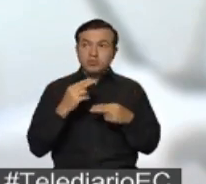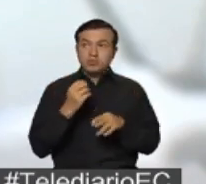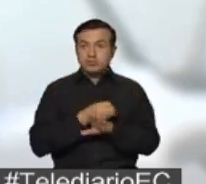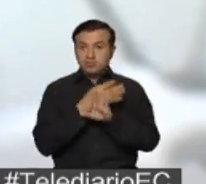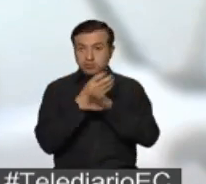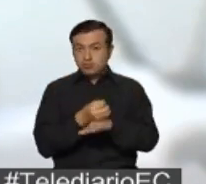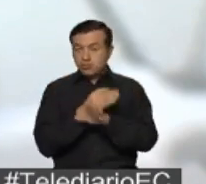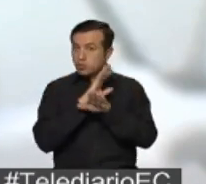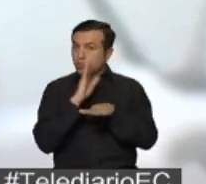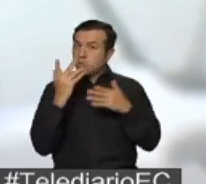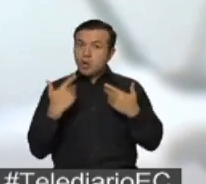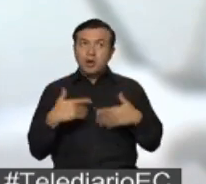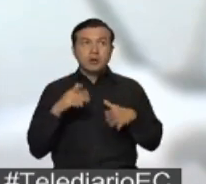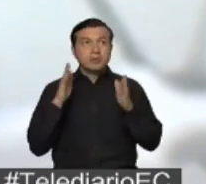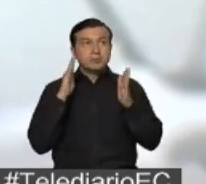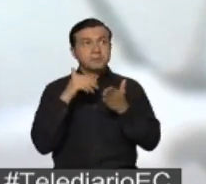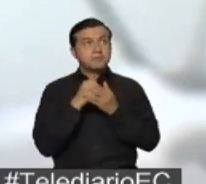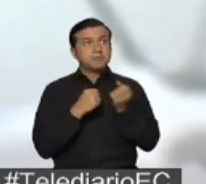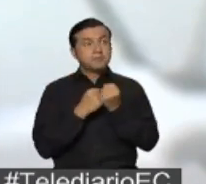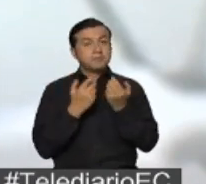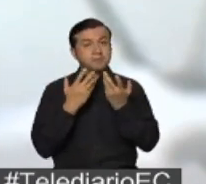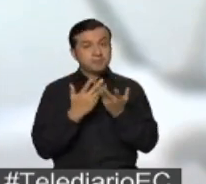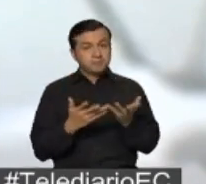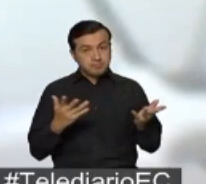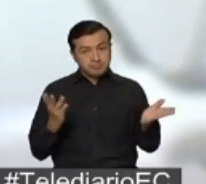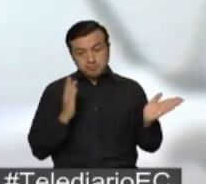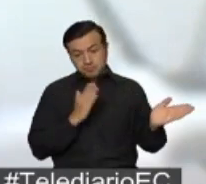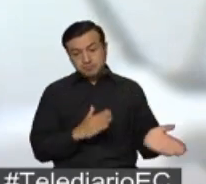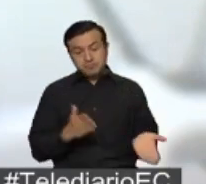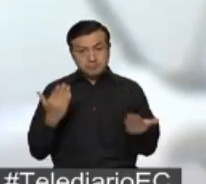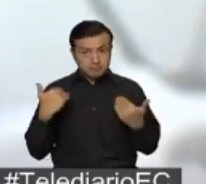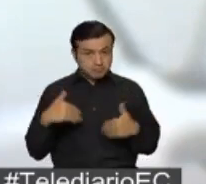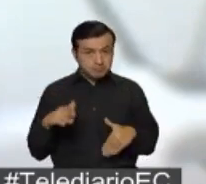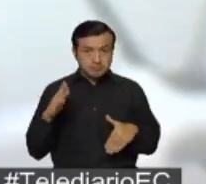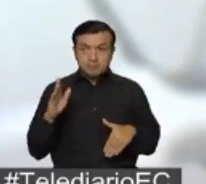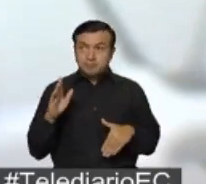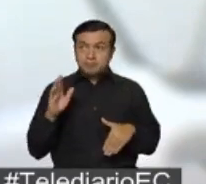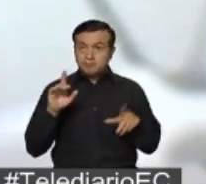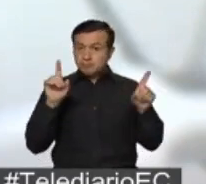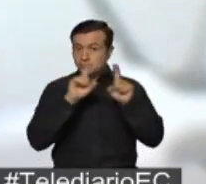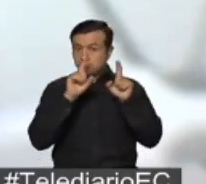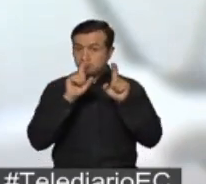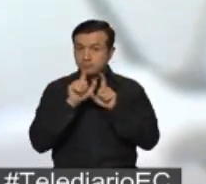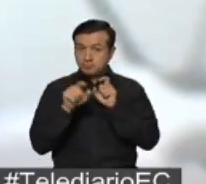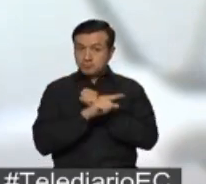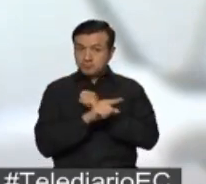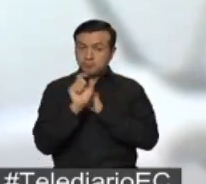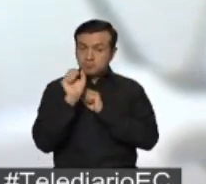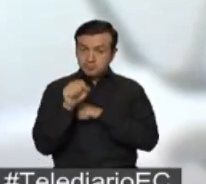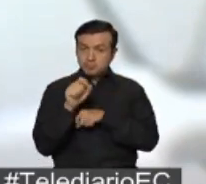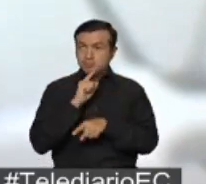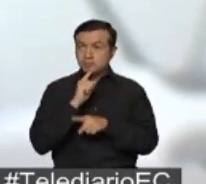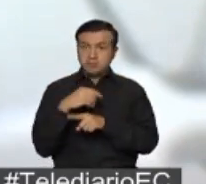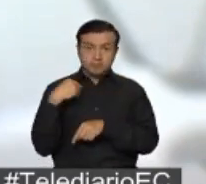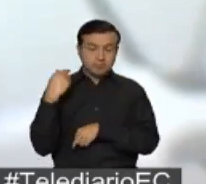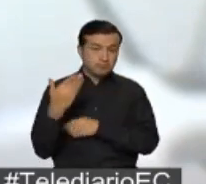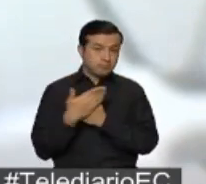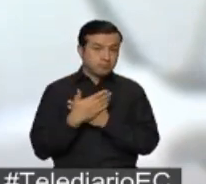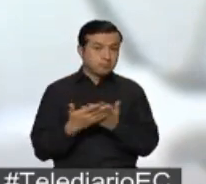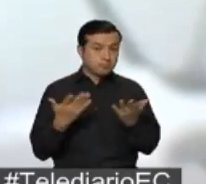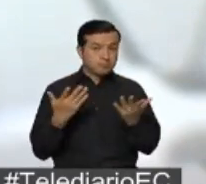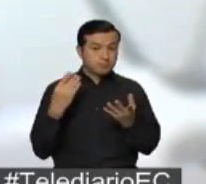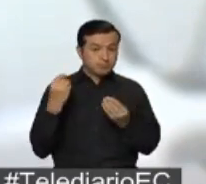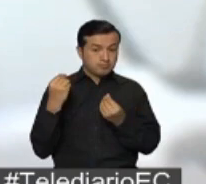etcétera entonces todas estas micro pequeñas y medianas de empresas pueden recibir a través de las cooperativas